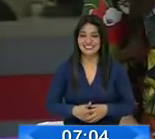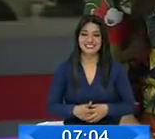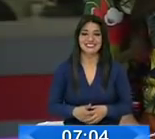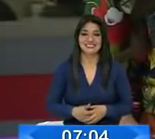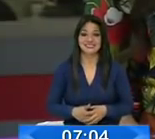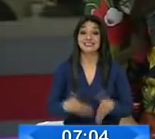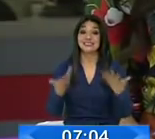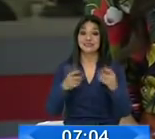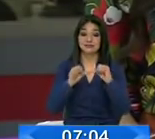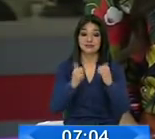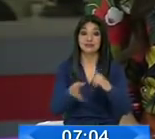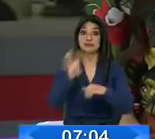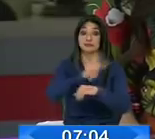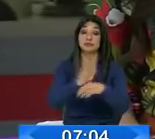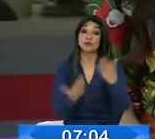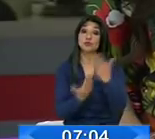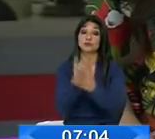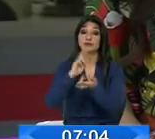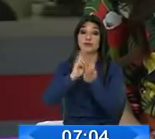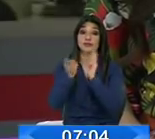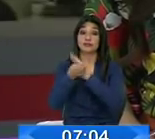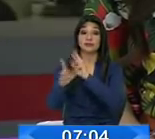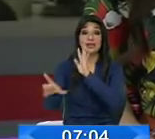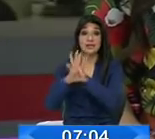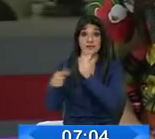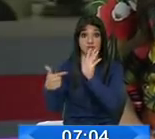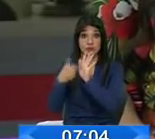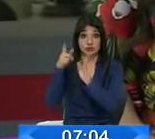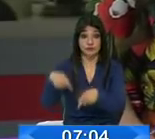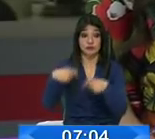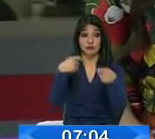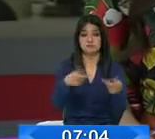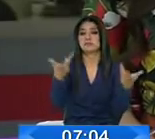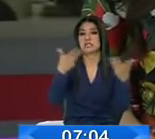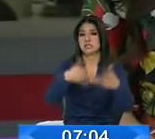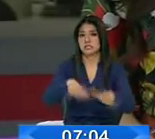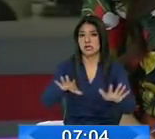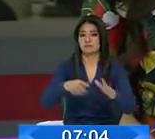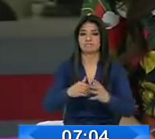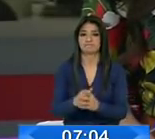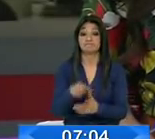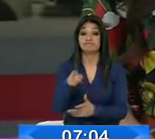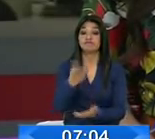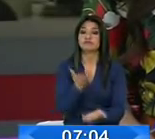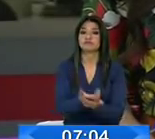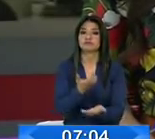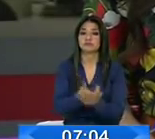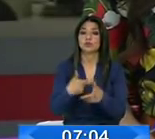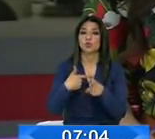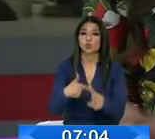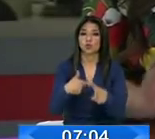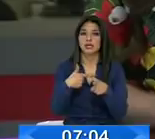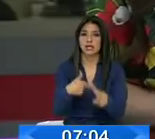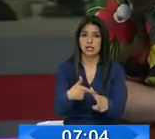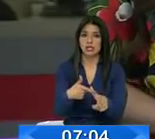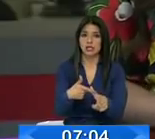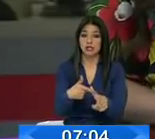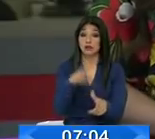a la Asamblea el nuevo paquete de reformas tributarias remitido por el Ejecutivo. La norma de carácter económico urgente aspira a generar al